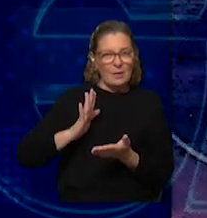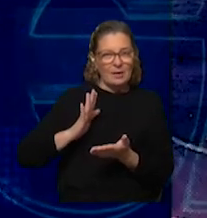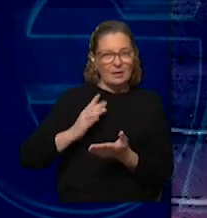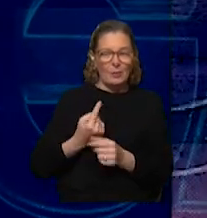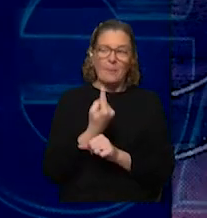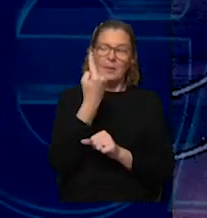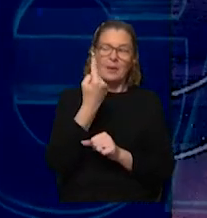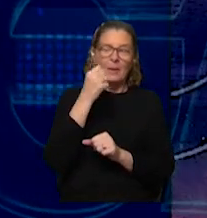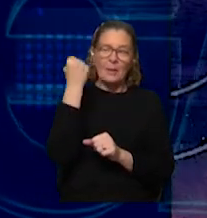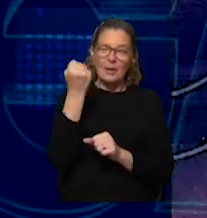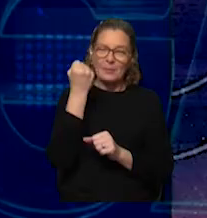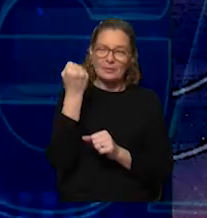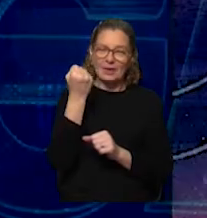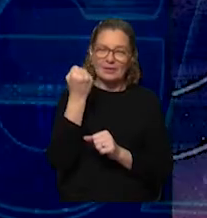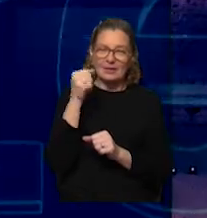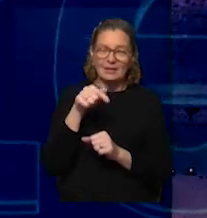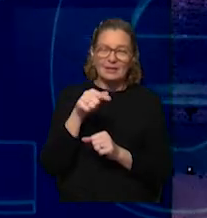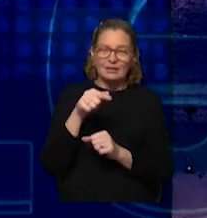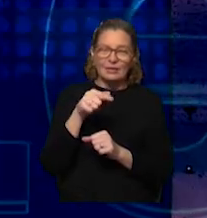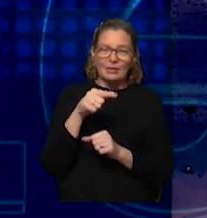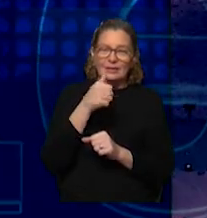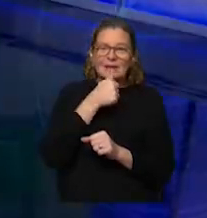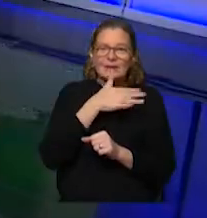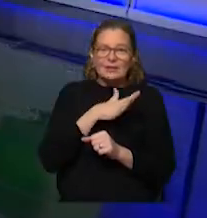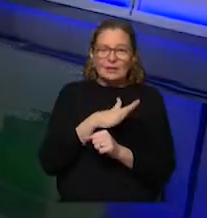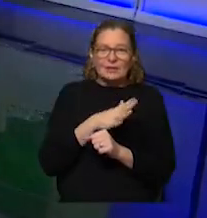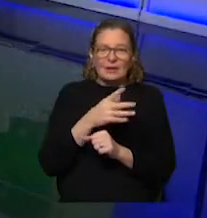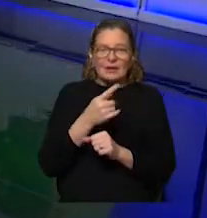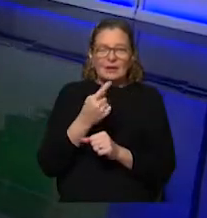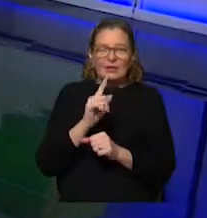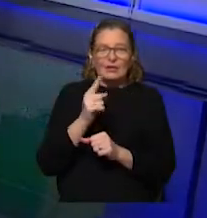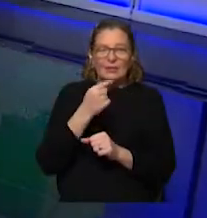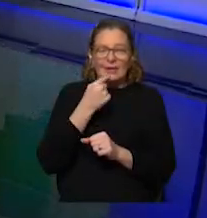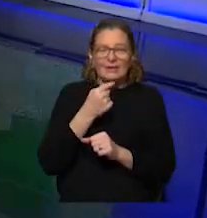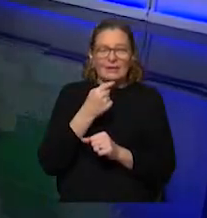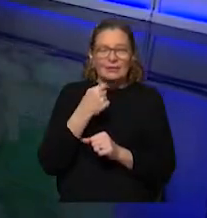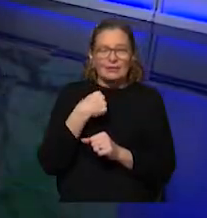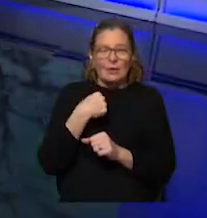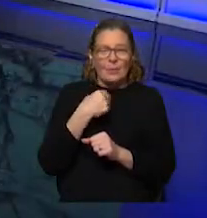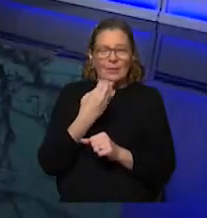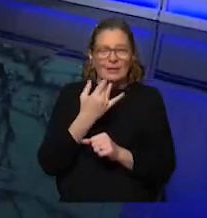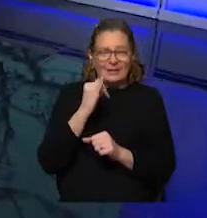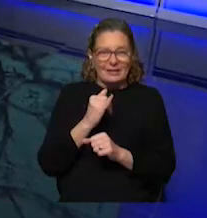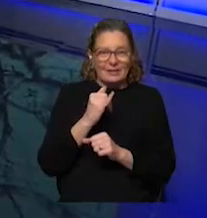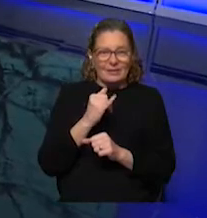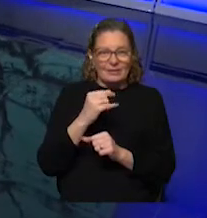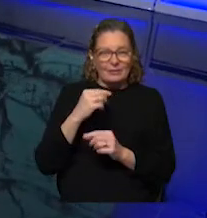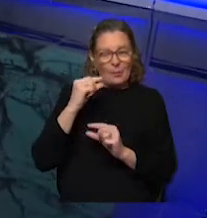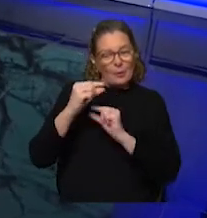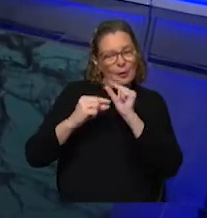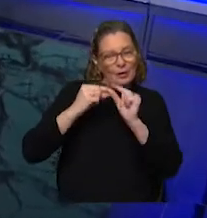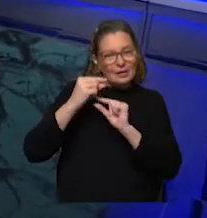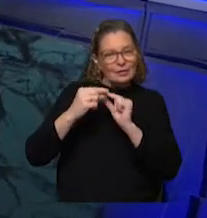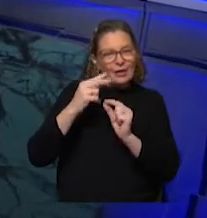protagonistas también de esa parte de nuestra historia no debería decirlo yo pero le voy a decir porque sí pasó me fue pasando eso en